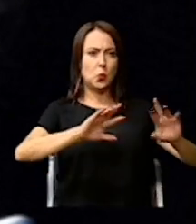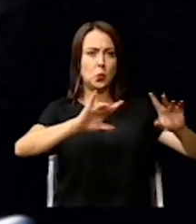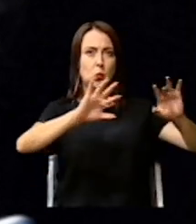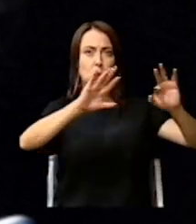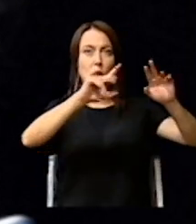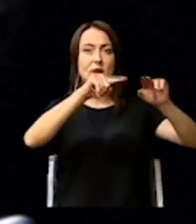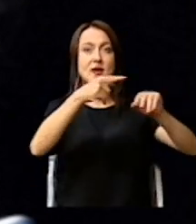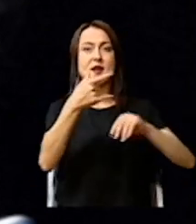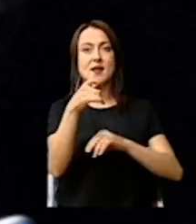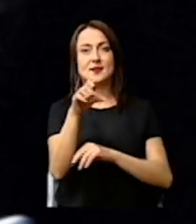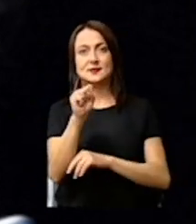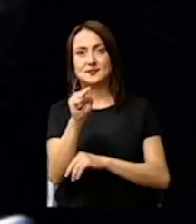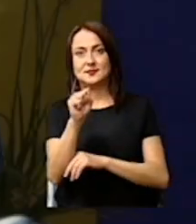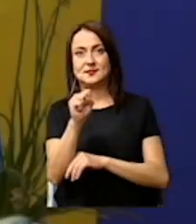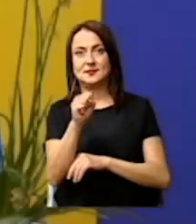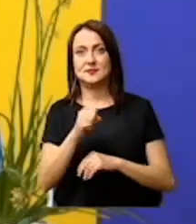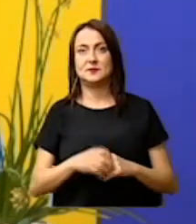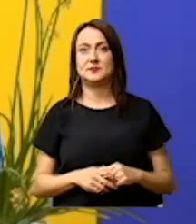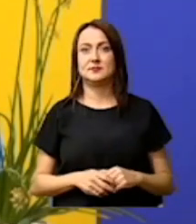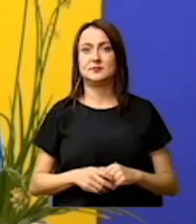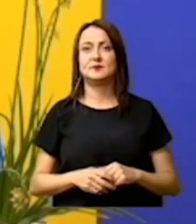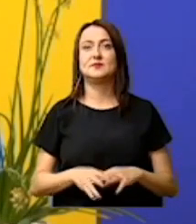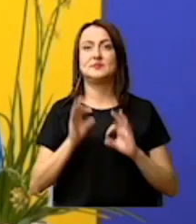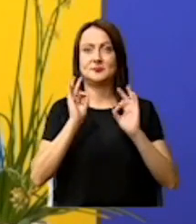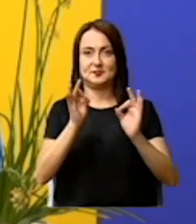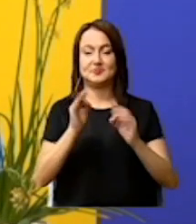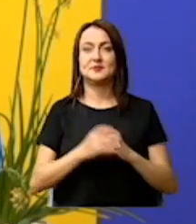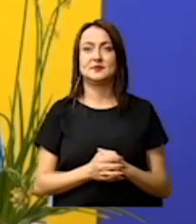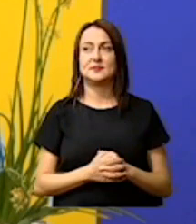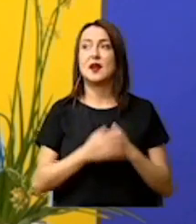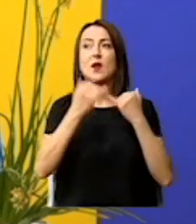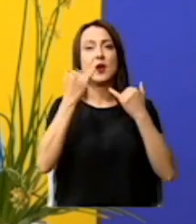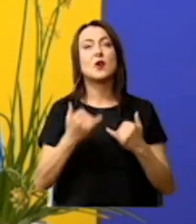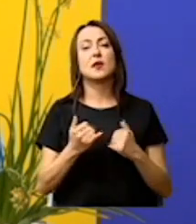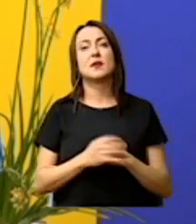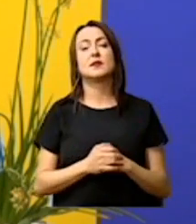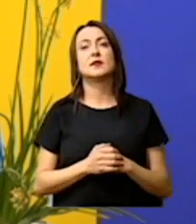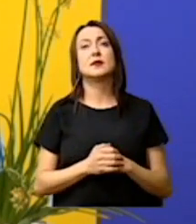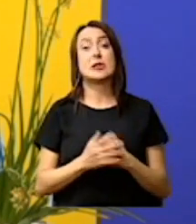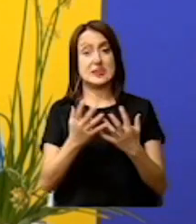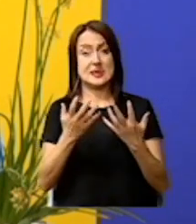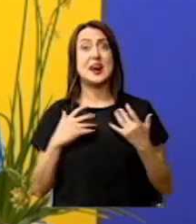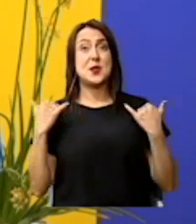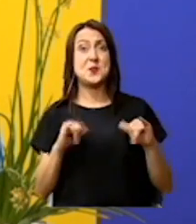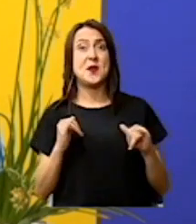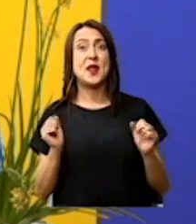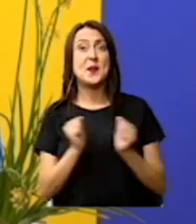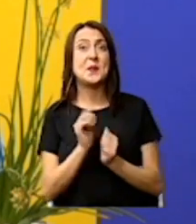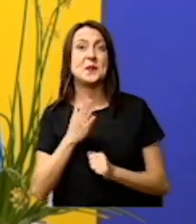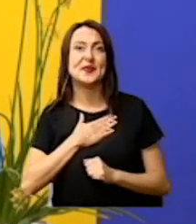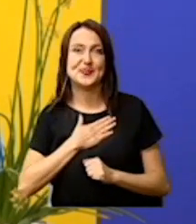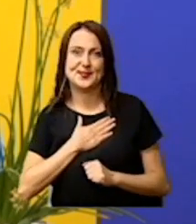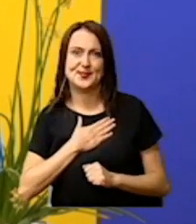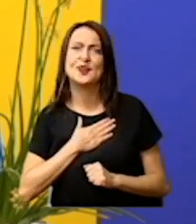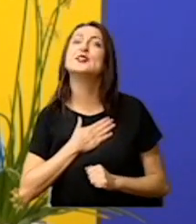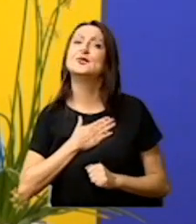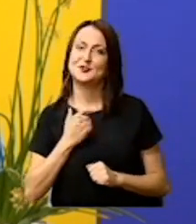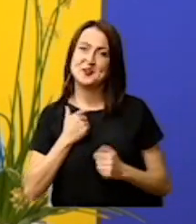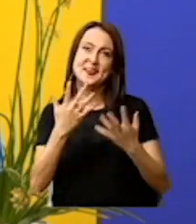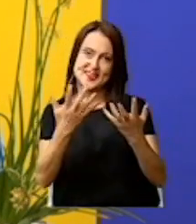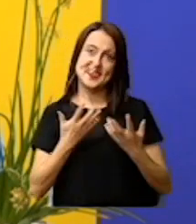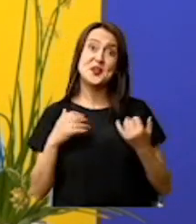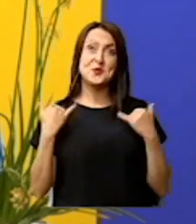es gaseoso. Muy bien. Ahora, ¿quieren jugar conmigo? Yo sí quiero